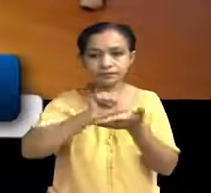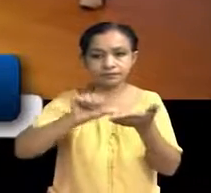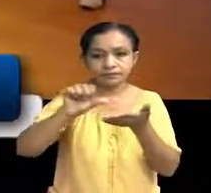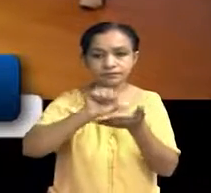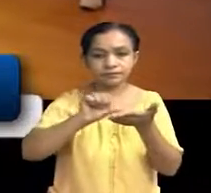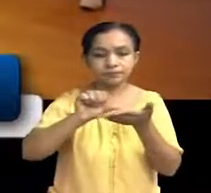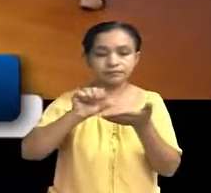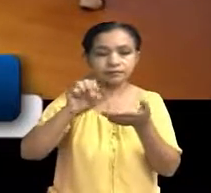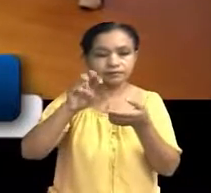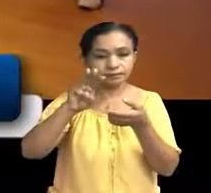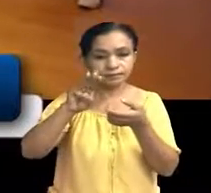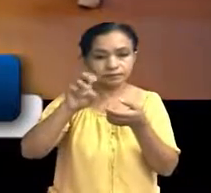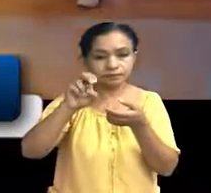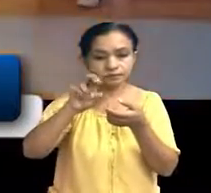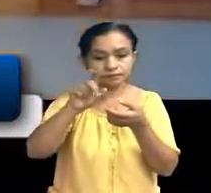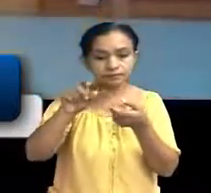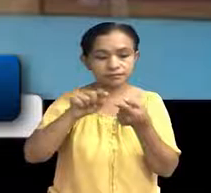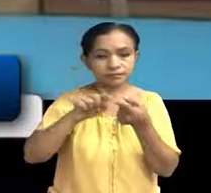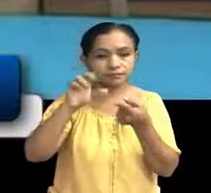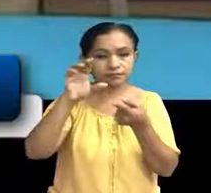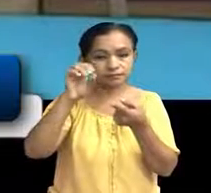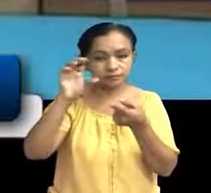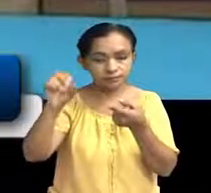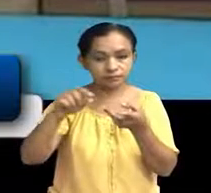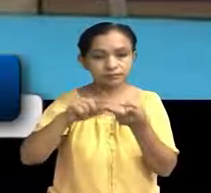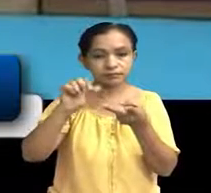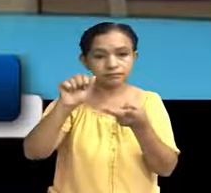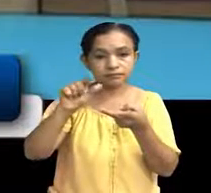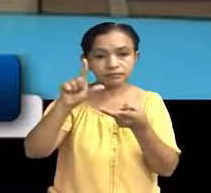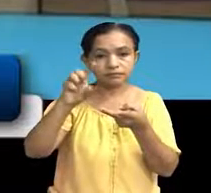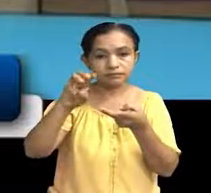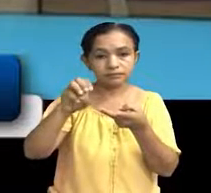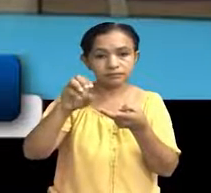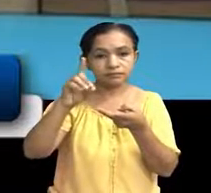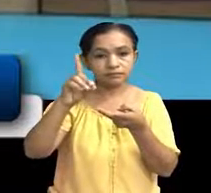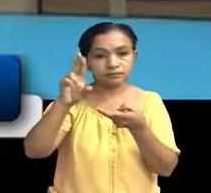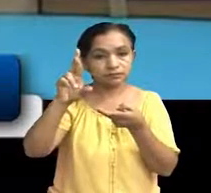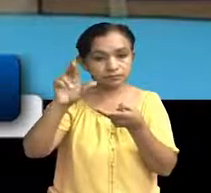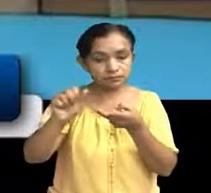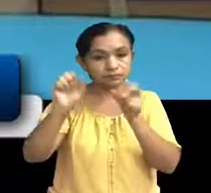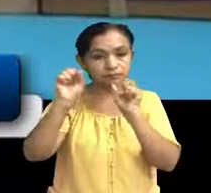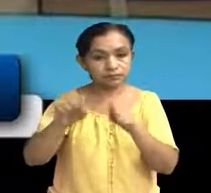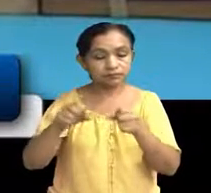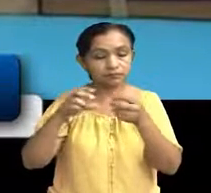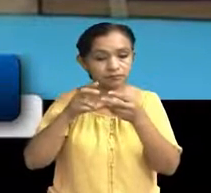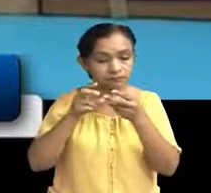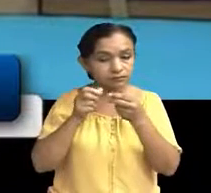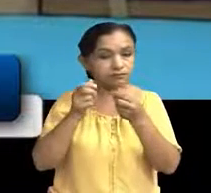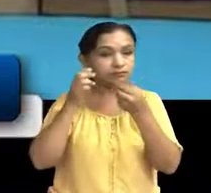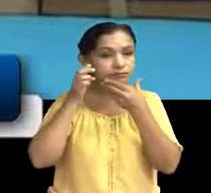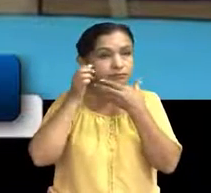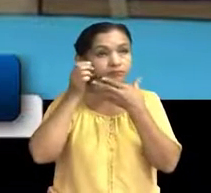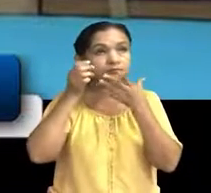de manzanilla, aceite de coco, aceite de almendra, para poder lograr esta estimulación.